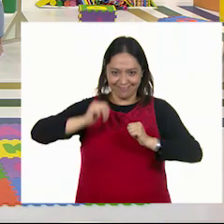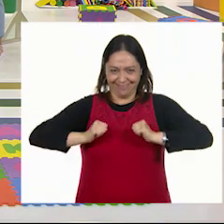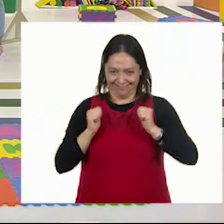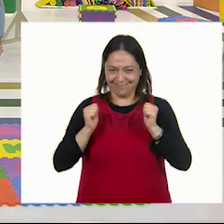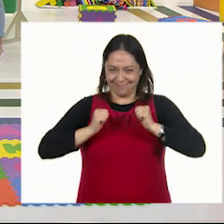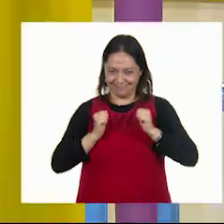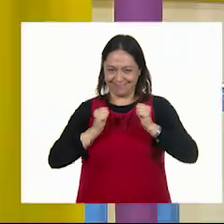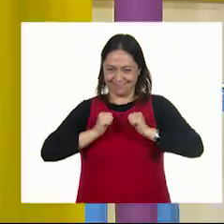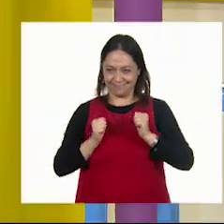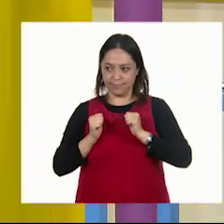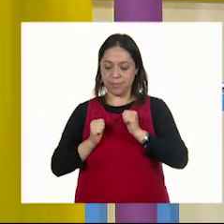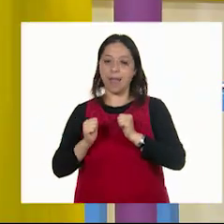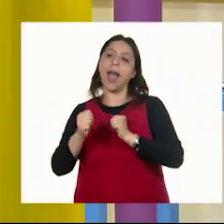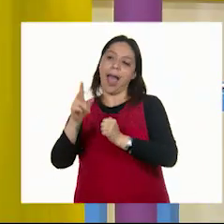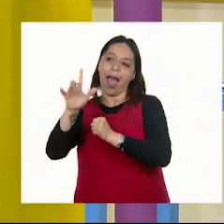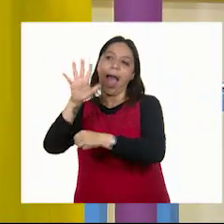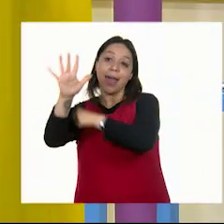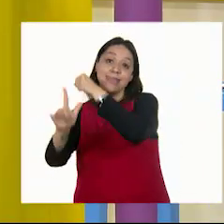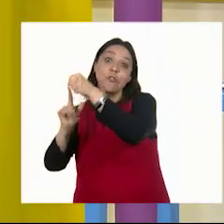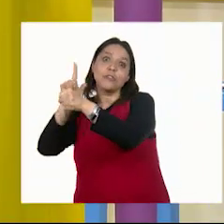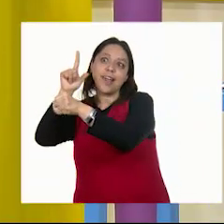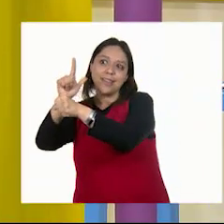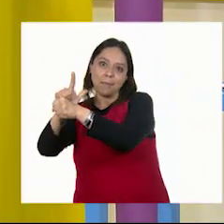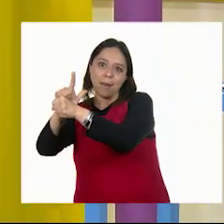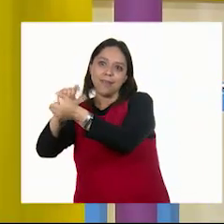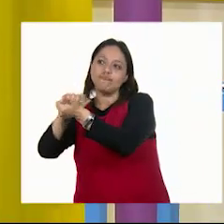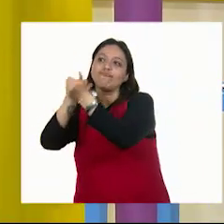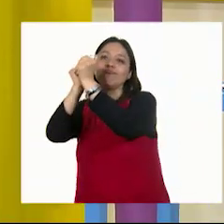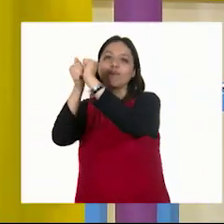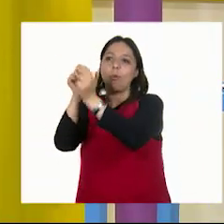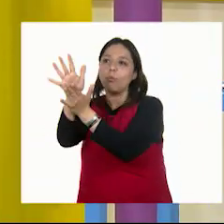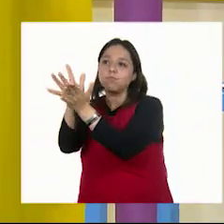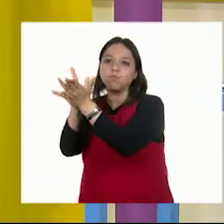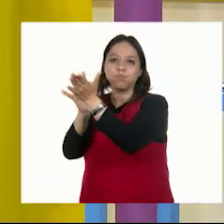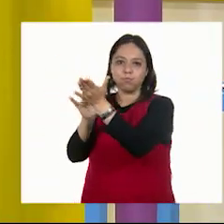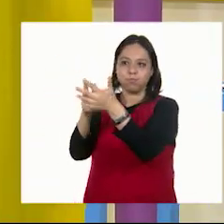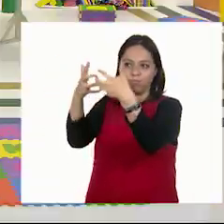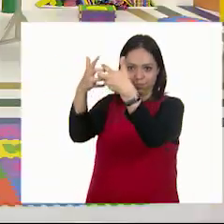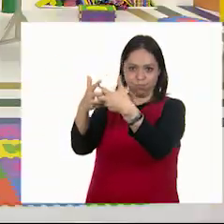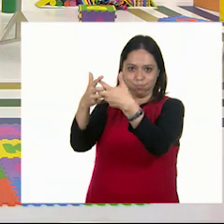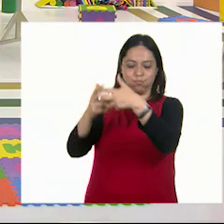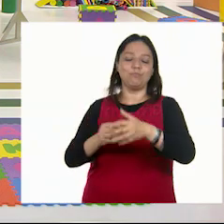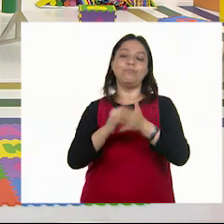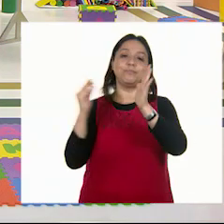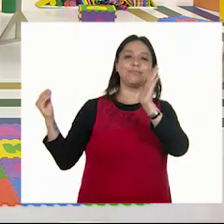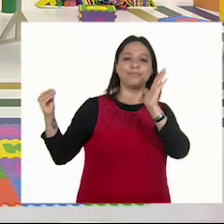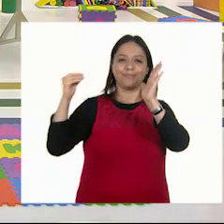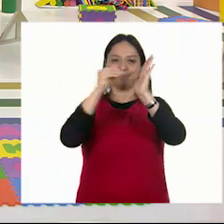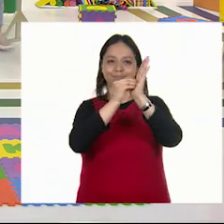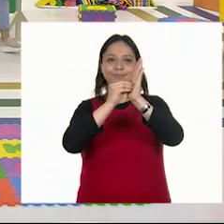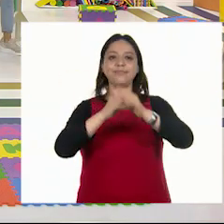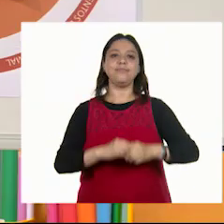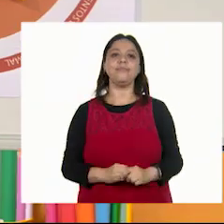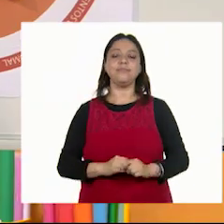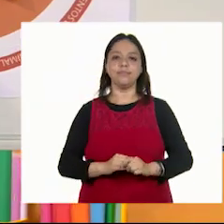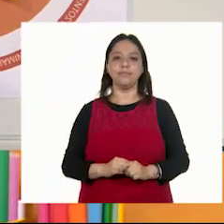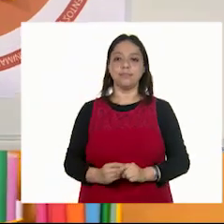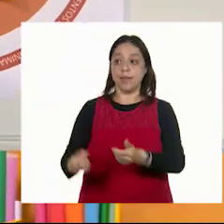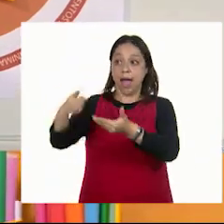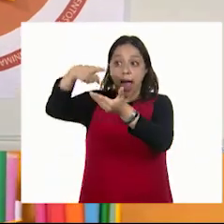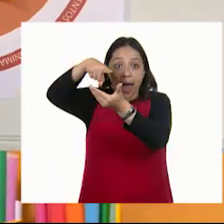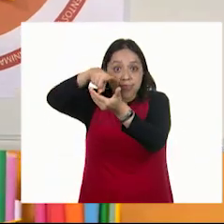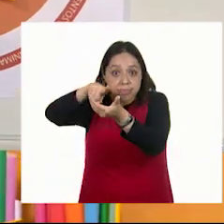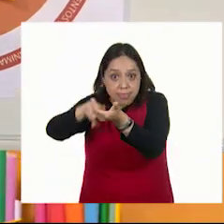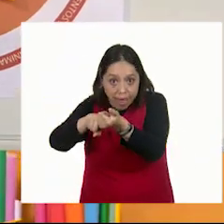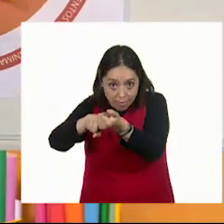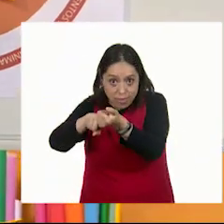alimento de origen animal. El animal es la gallina. Muy bien. Lo vamos a pegar en alimento de